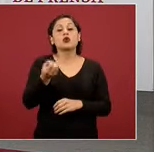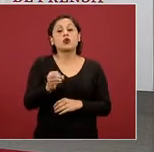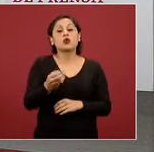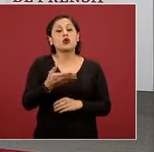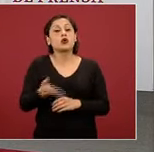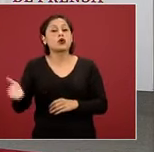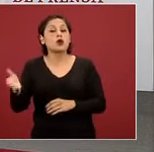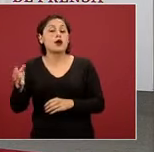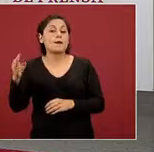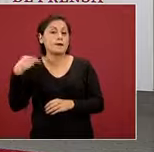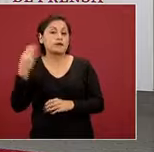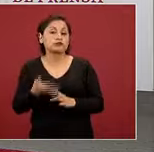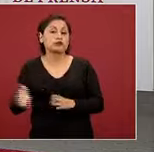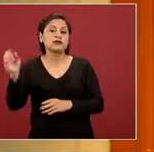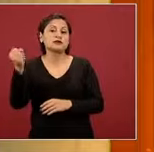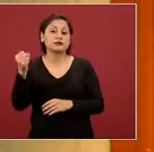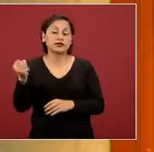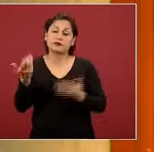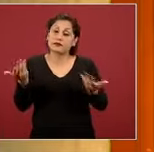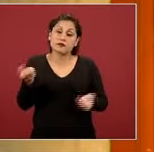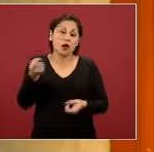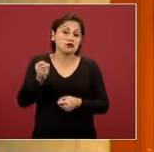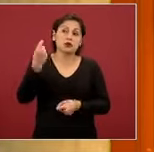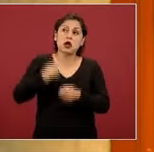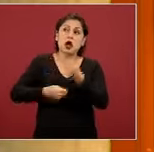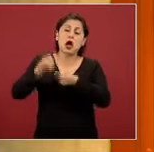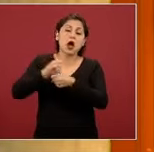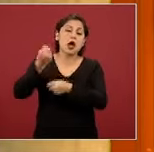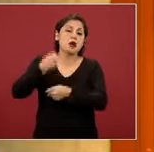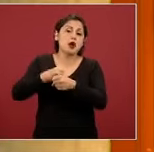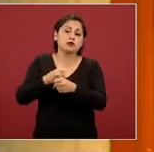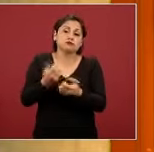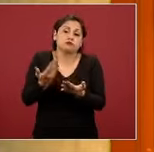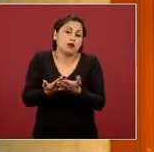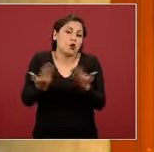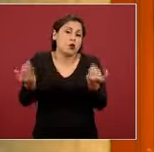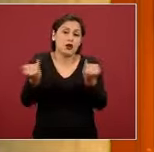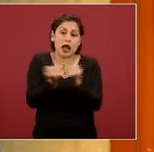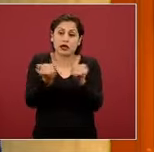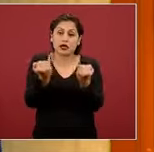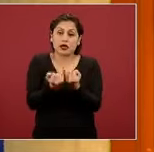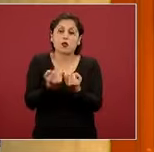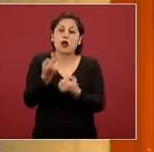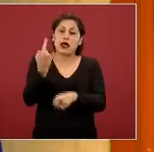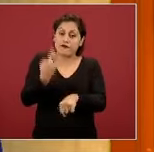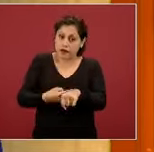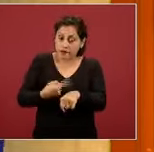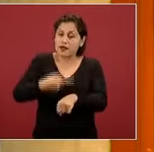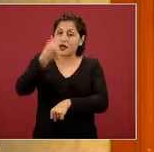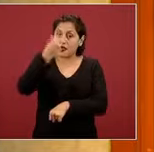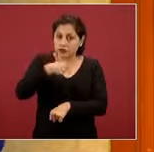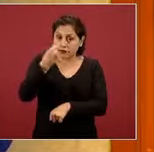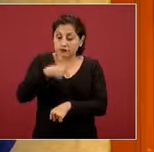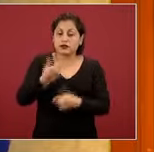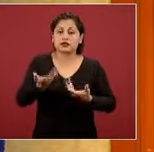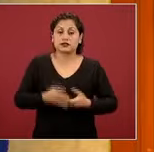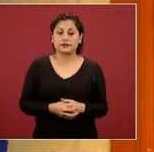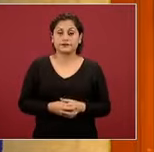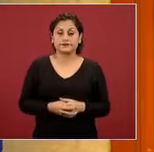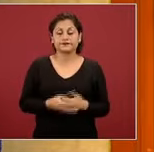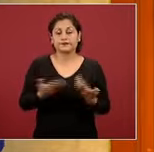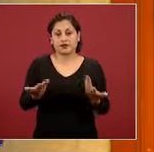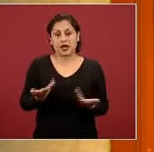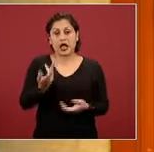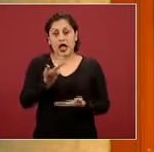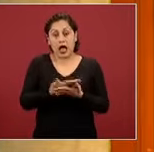años, así va a ocurrir en 2020-21. La influenza. La predicción ante una enfermedad completamente